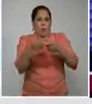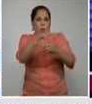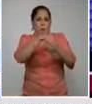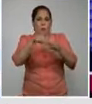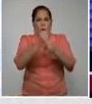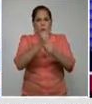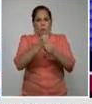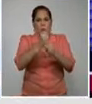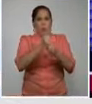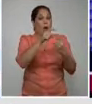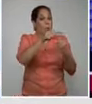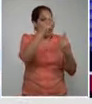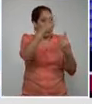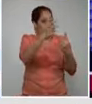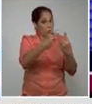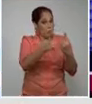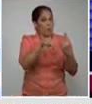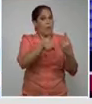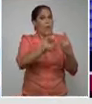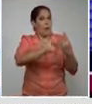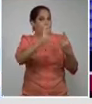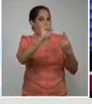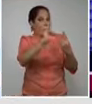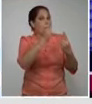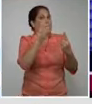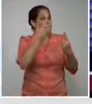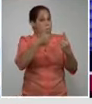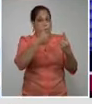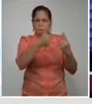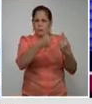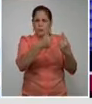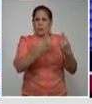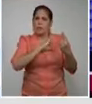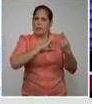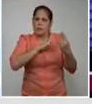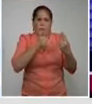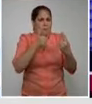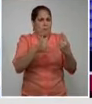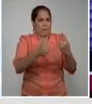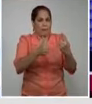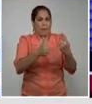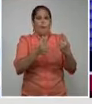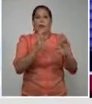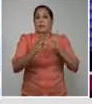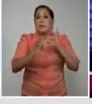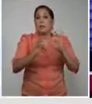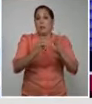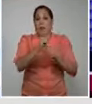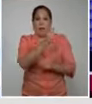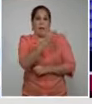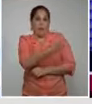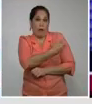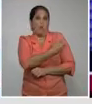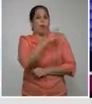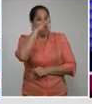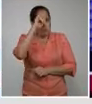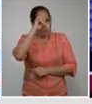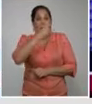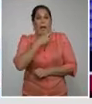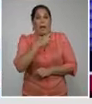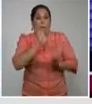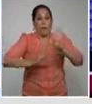cosas. Uno, los resultados que estamos obteniendo son bien alentadores en términos de seguridad del producto y en términos de la respuesta inmune